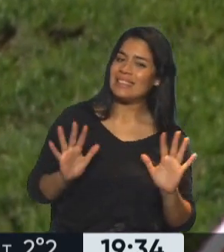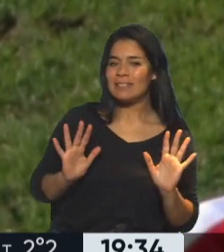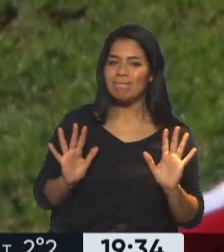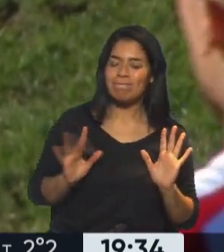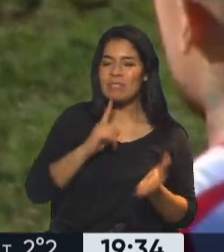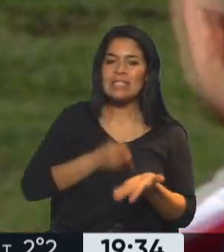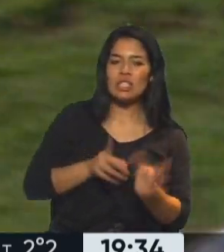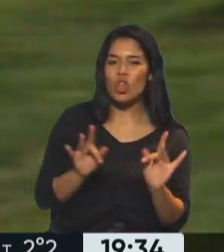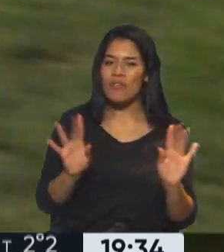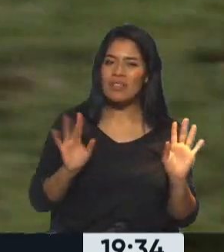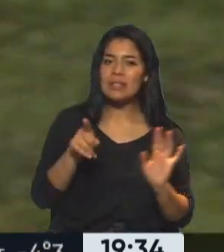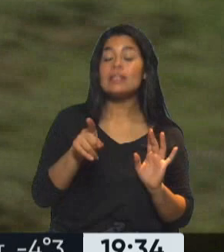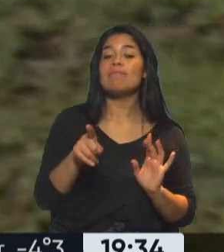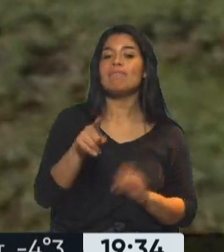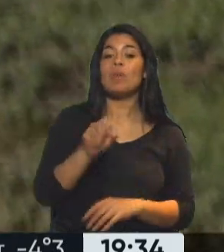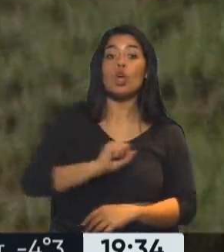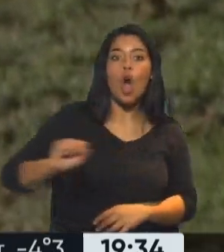este gol que fue anulado